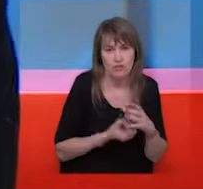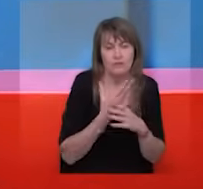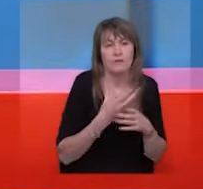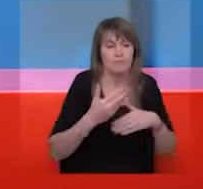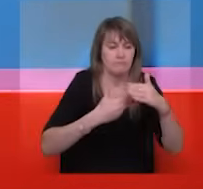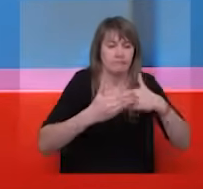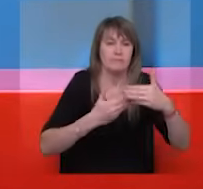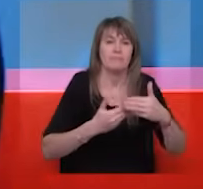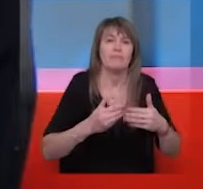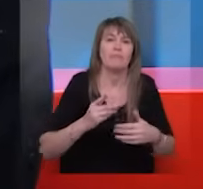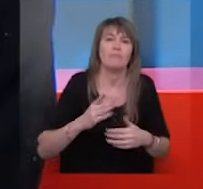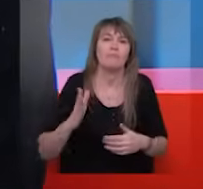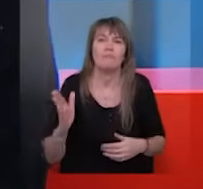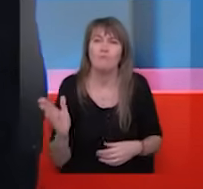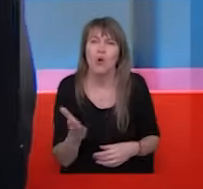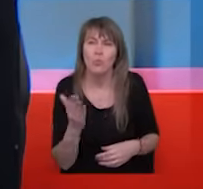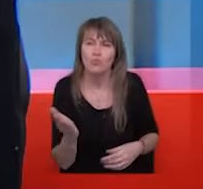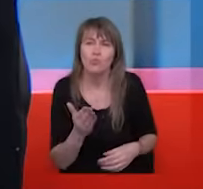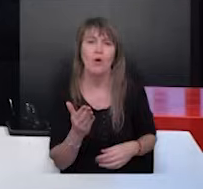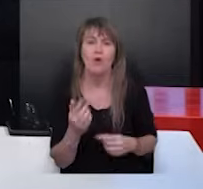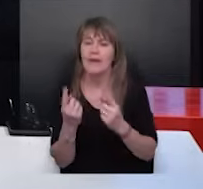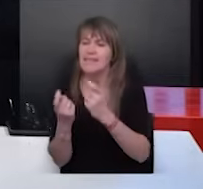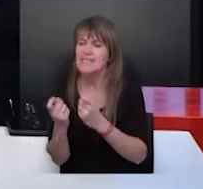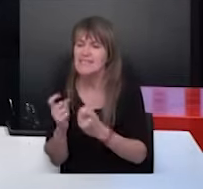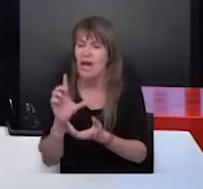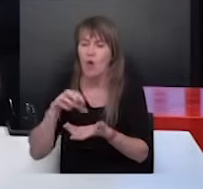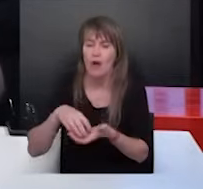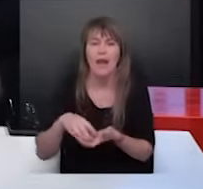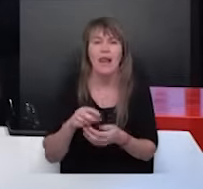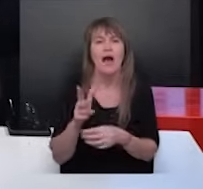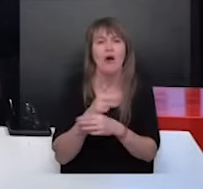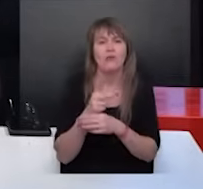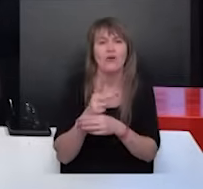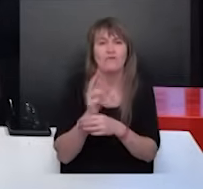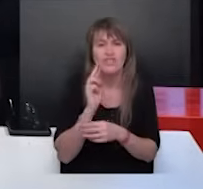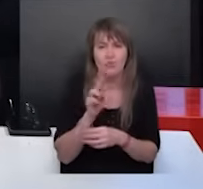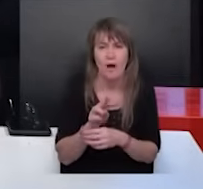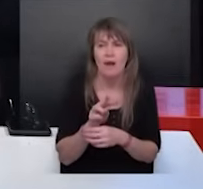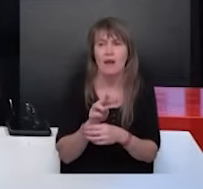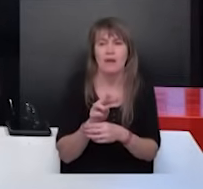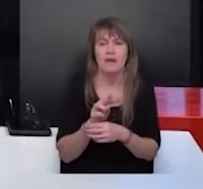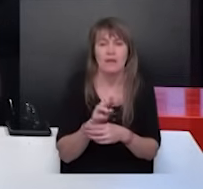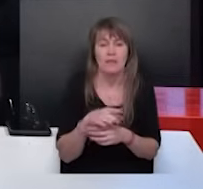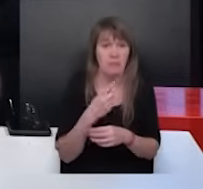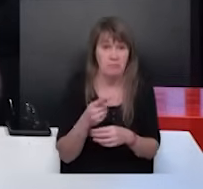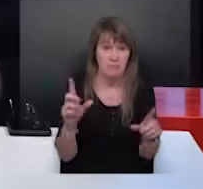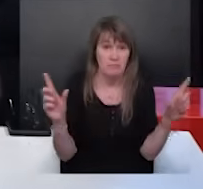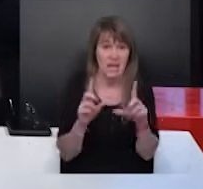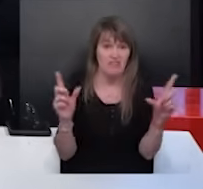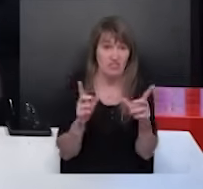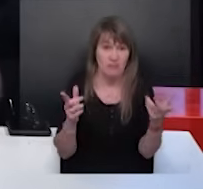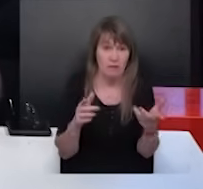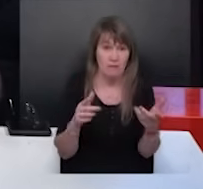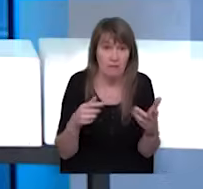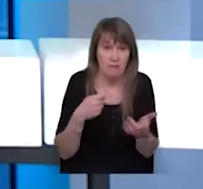la para la producción eh local audiovisual y y y y se lo terminaban ganando programas